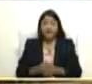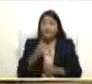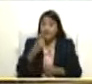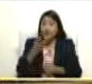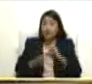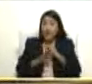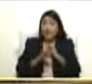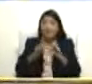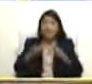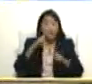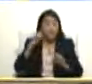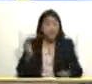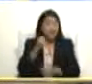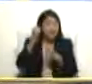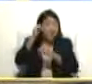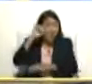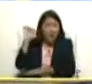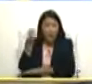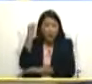una victoria abrumadora,